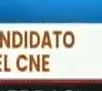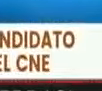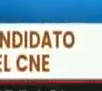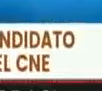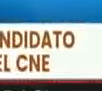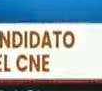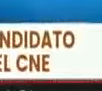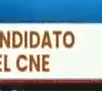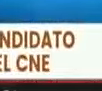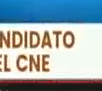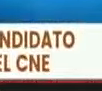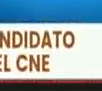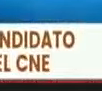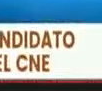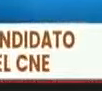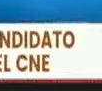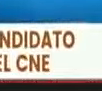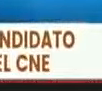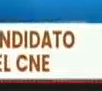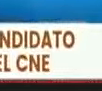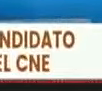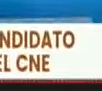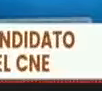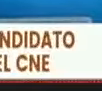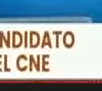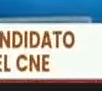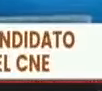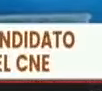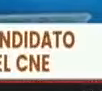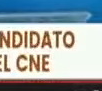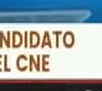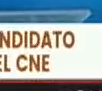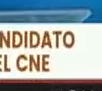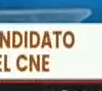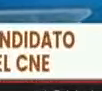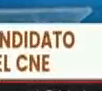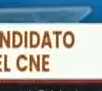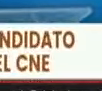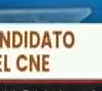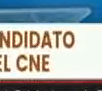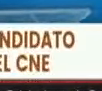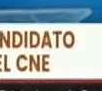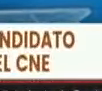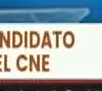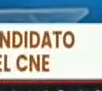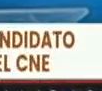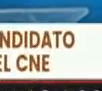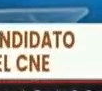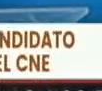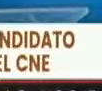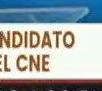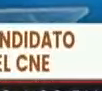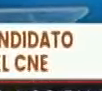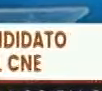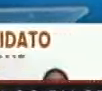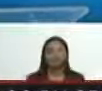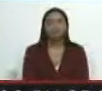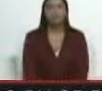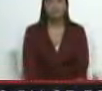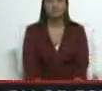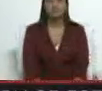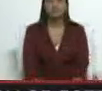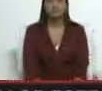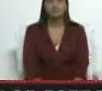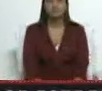millones que se han marchado vuelvan a casa para que retornen al hogar para que podamos abrazarlos otra vez y darle cada